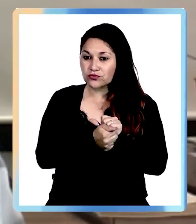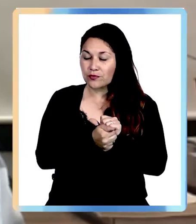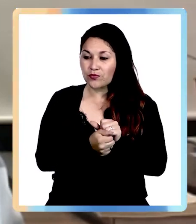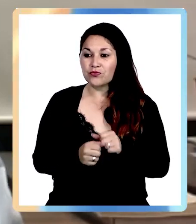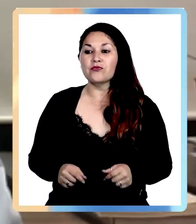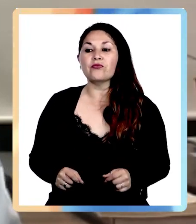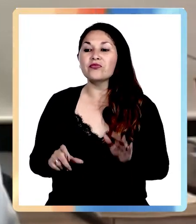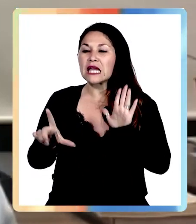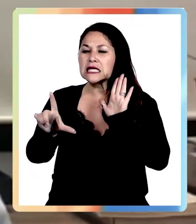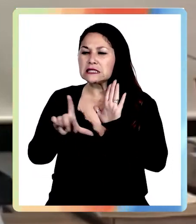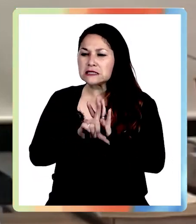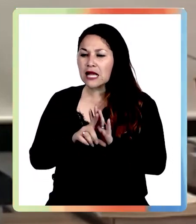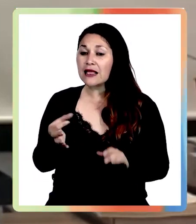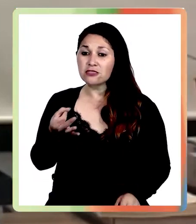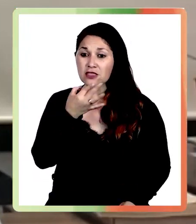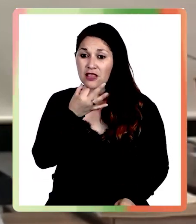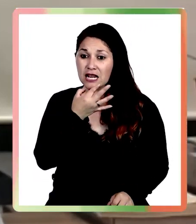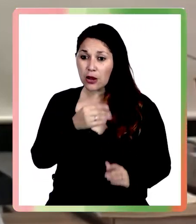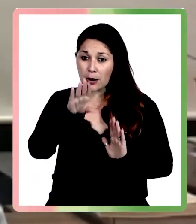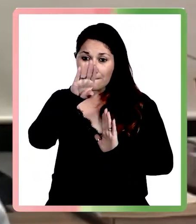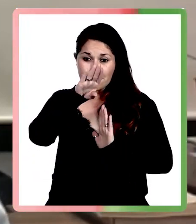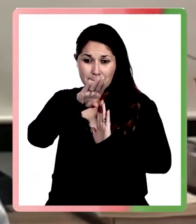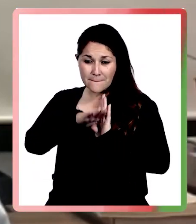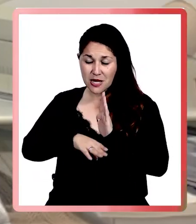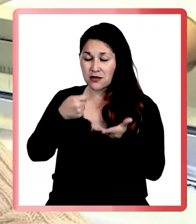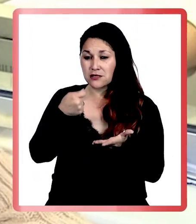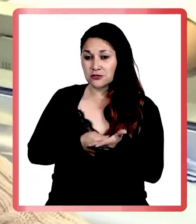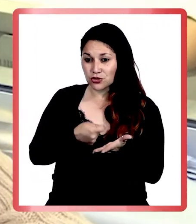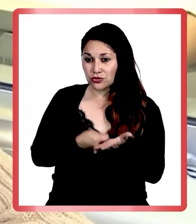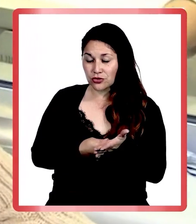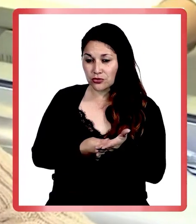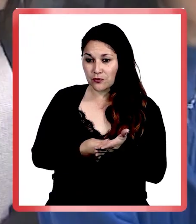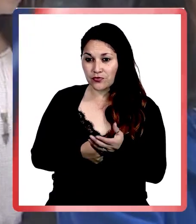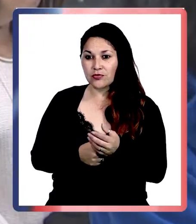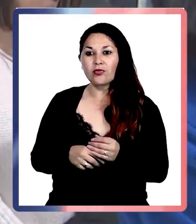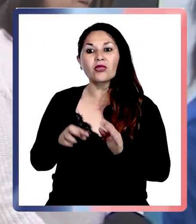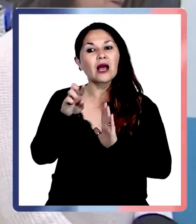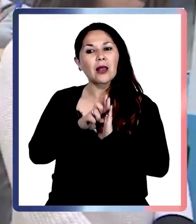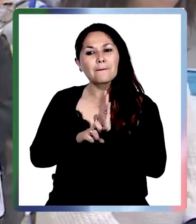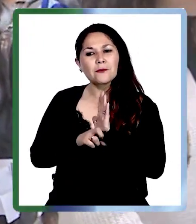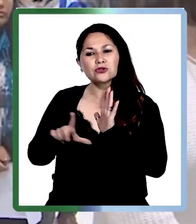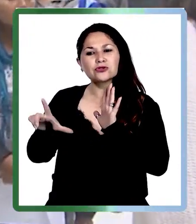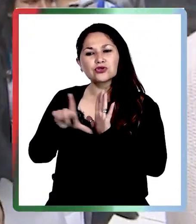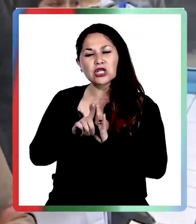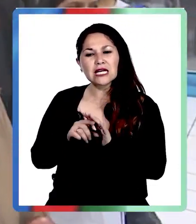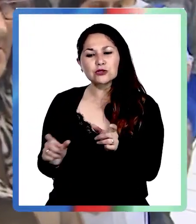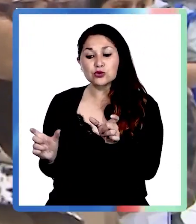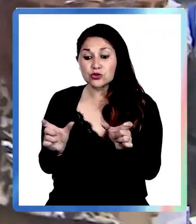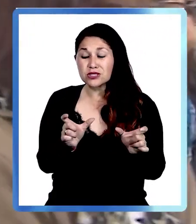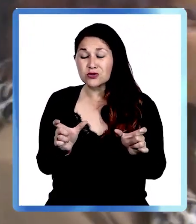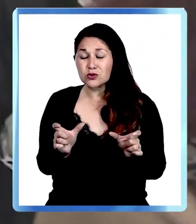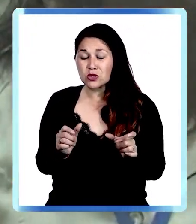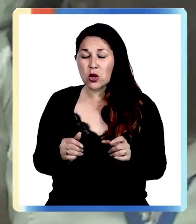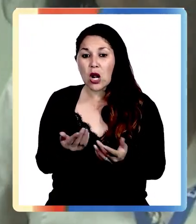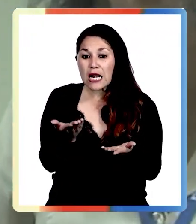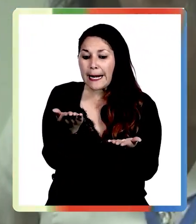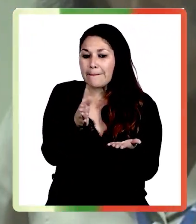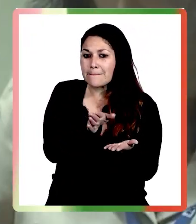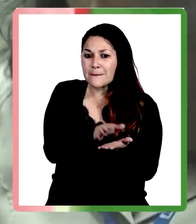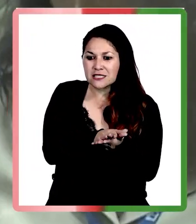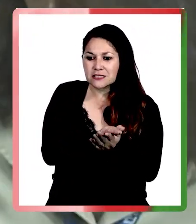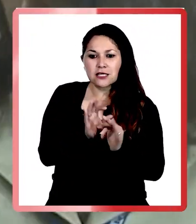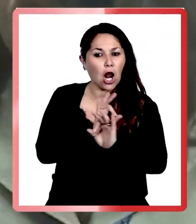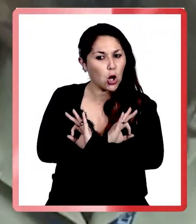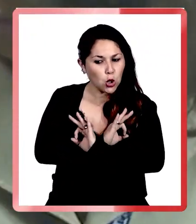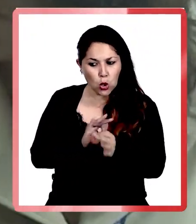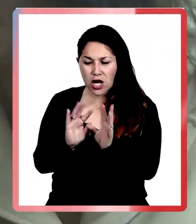de fármacos 2 para que baje el valor de los medicamentos. Enviamos un proyecto de ley para tener un seguro catastrófico, para que ninguna